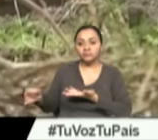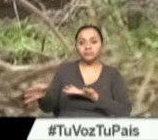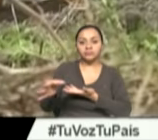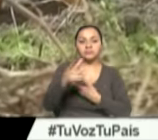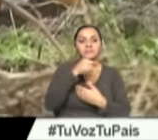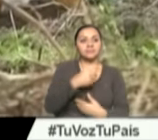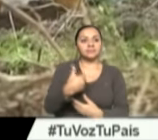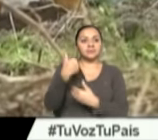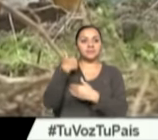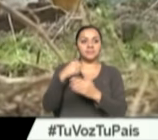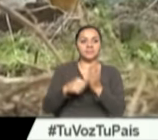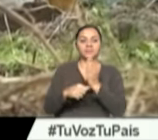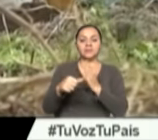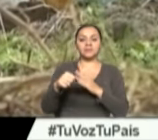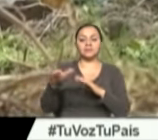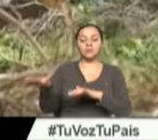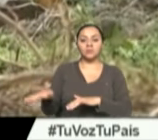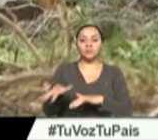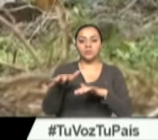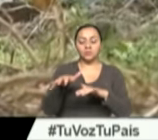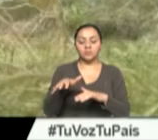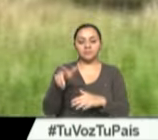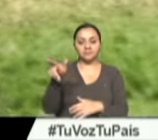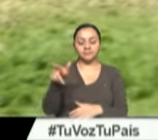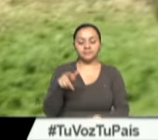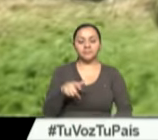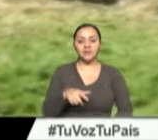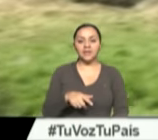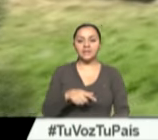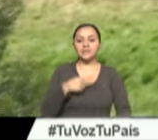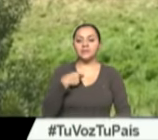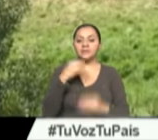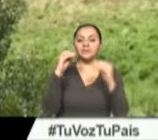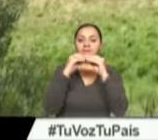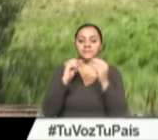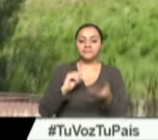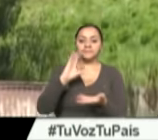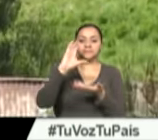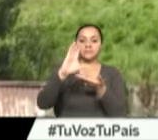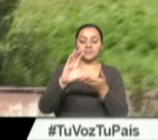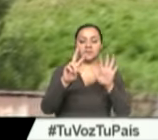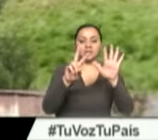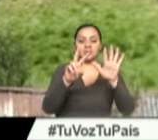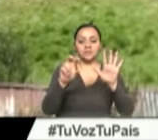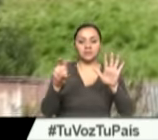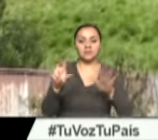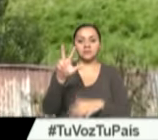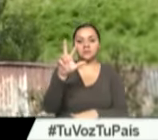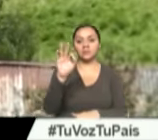del Ministerio de Agricultura, Ganadería, Acuacultura y Pesca, MAGAP, con una inversión de